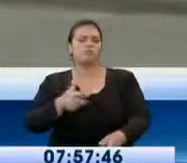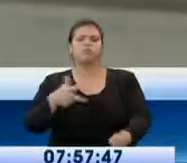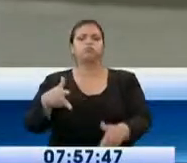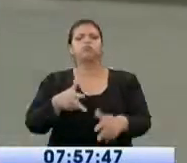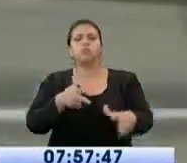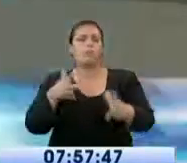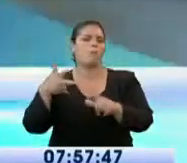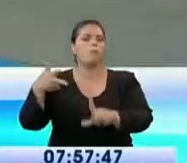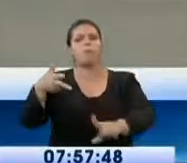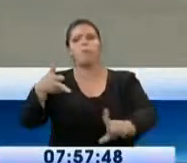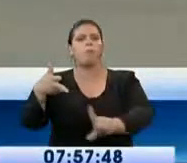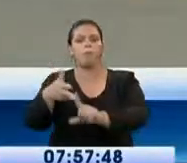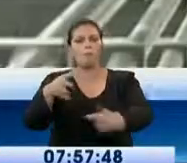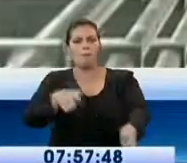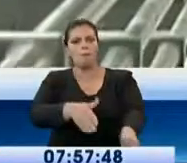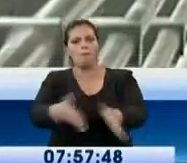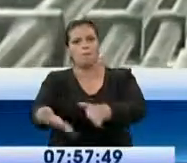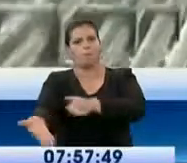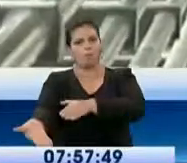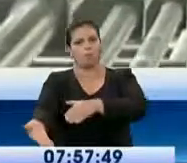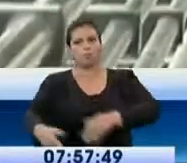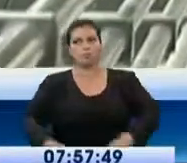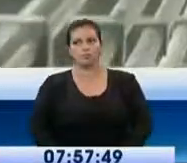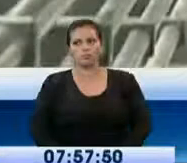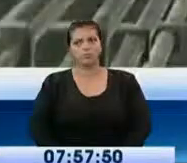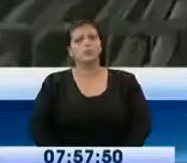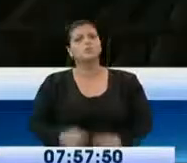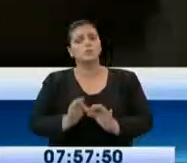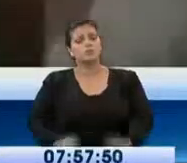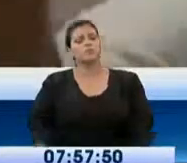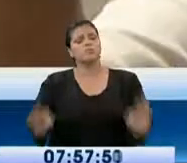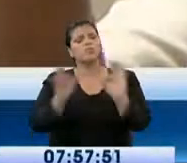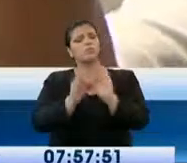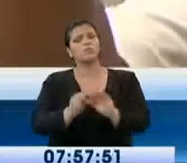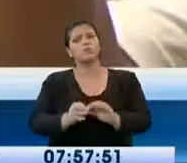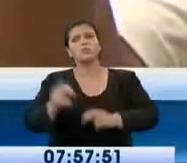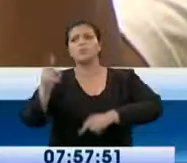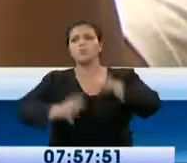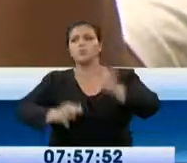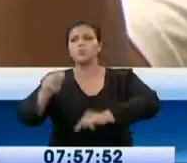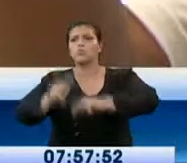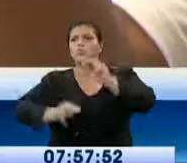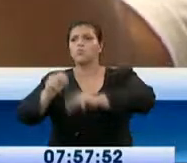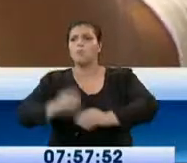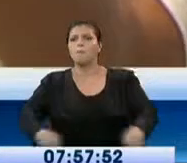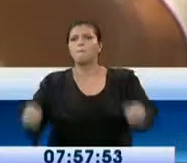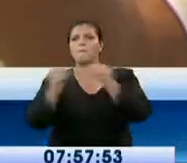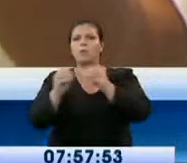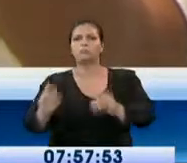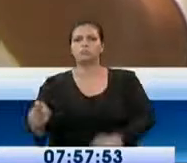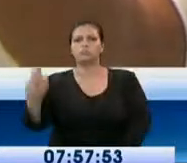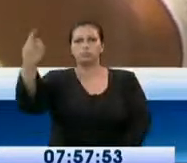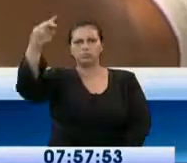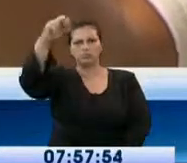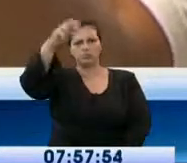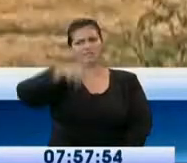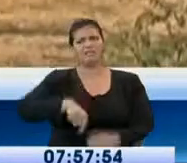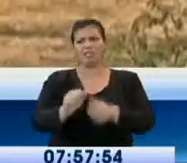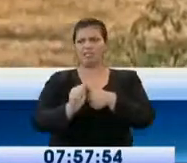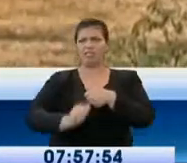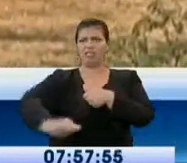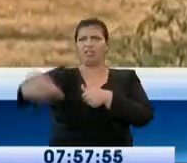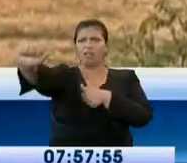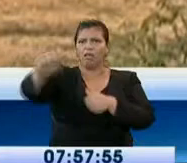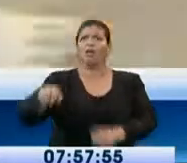pasos peatonales, pues solo hay tres a lo largo de la autopista. Pero mire, estamos como a 2-3 kilómetros está el paso peatonal. Para